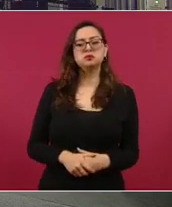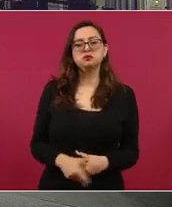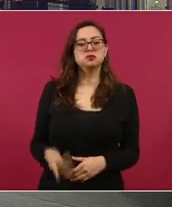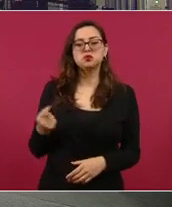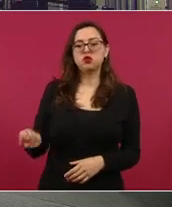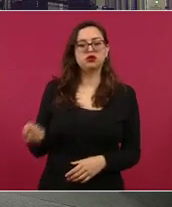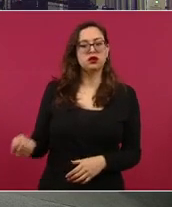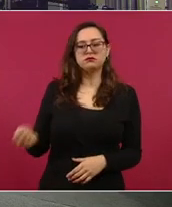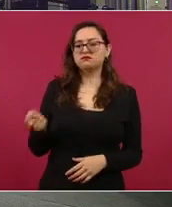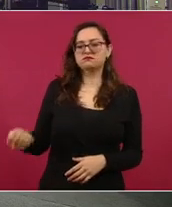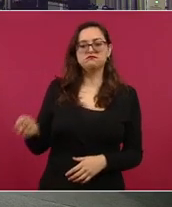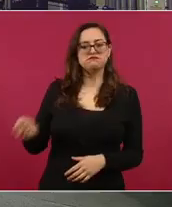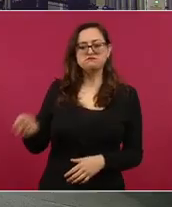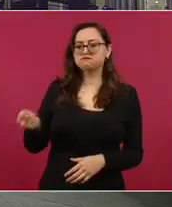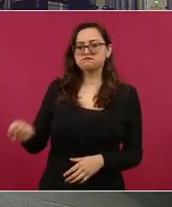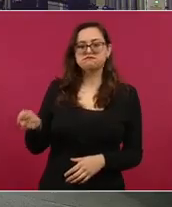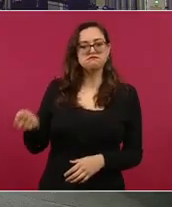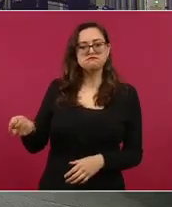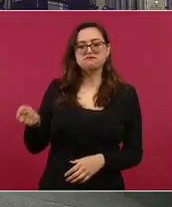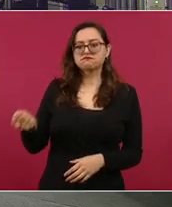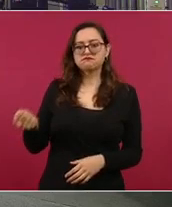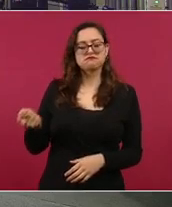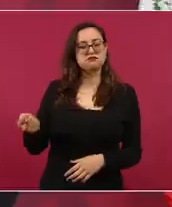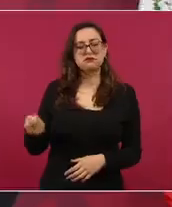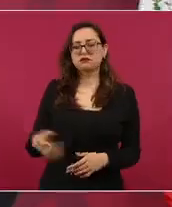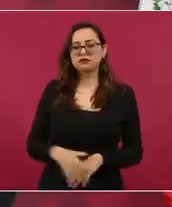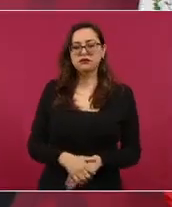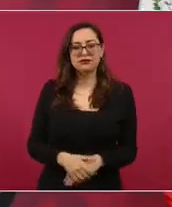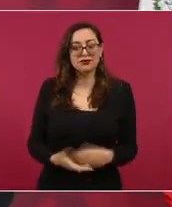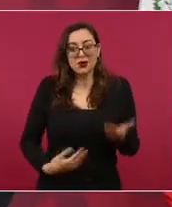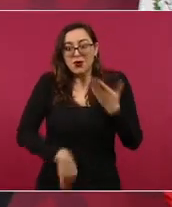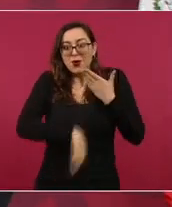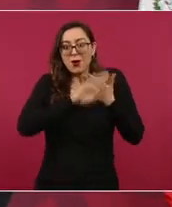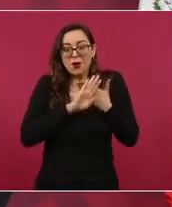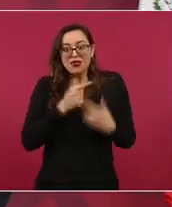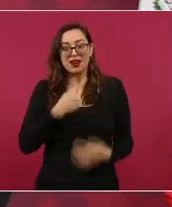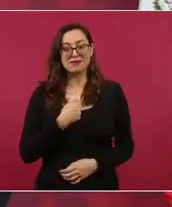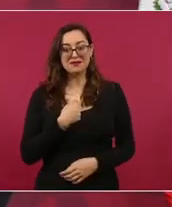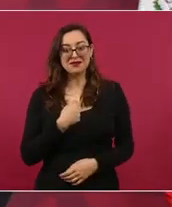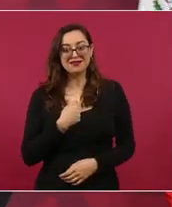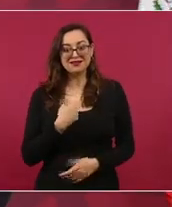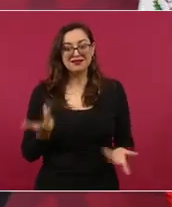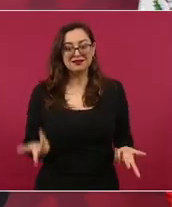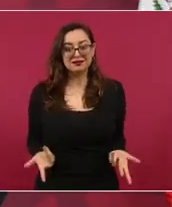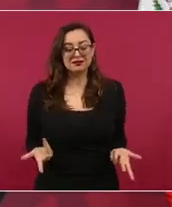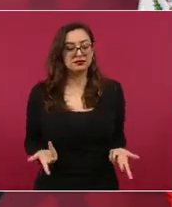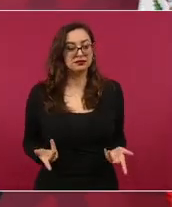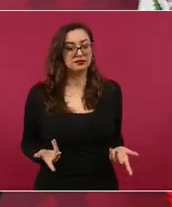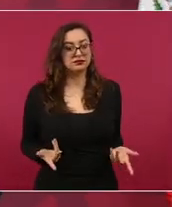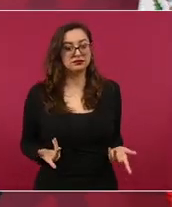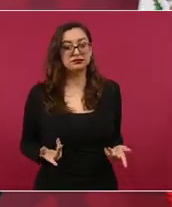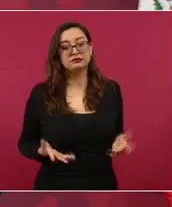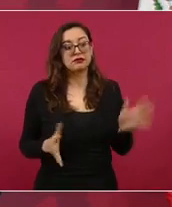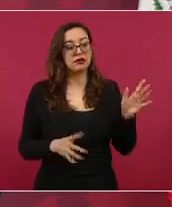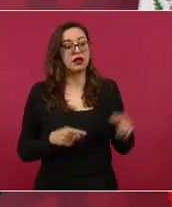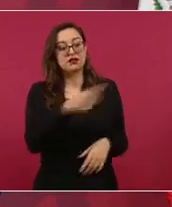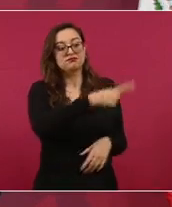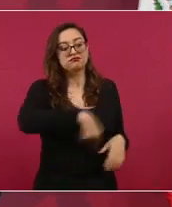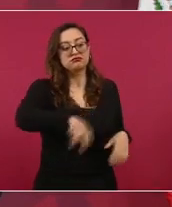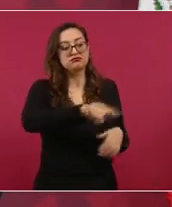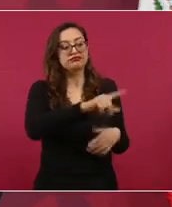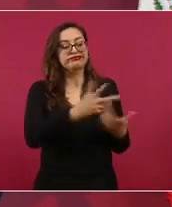nada más por estar en contra, porque se dejaron manipular.